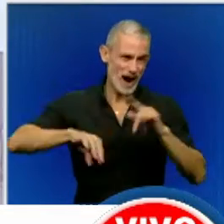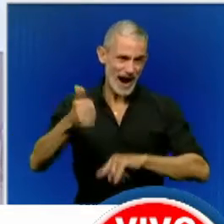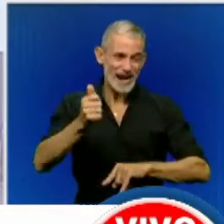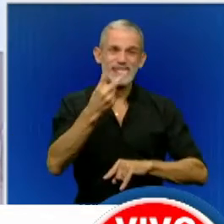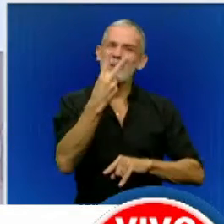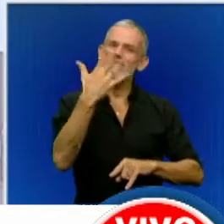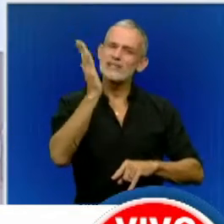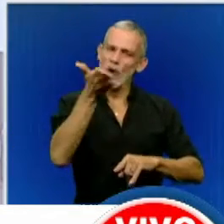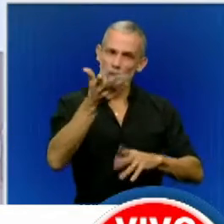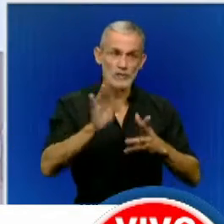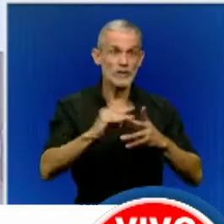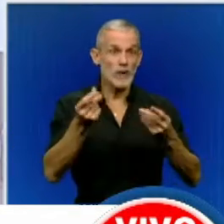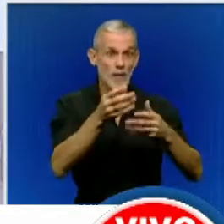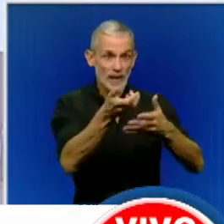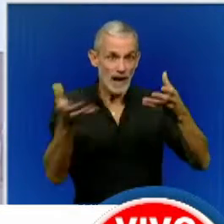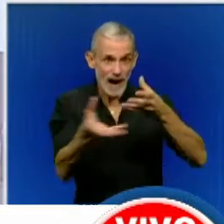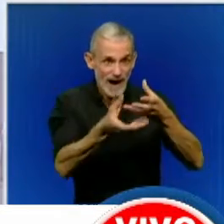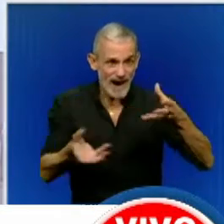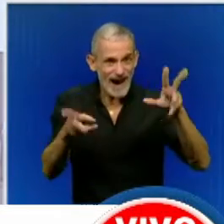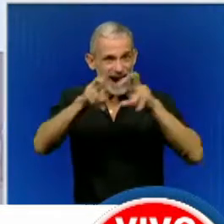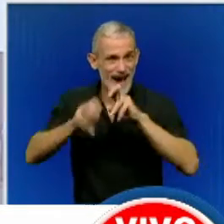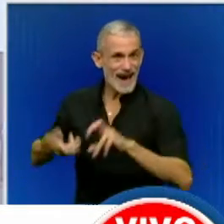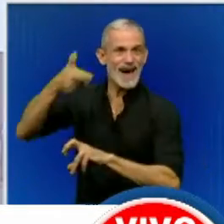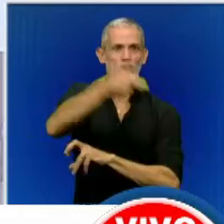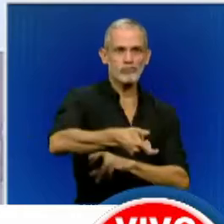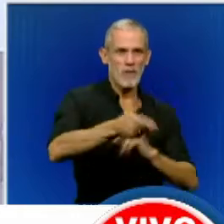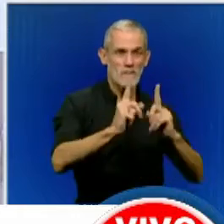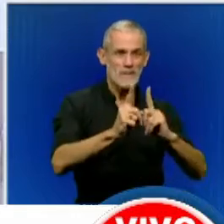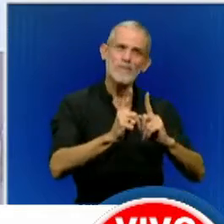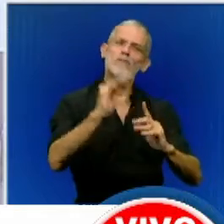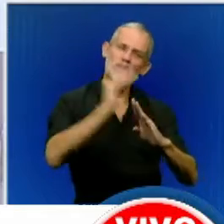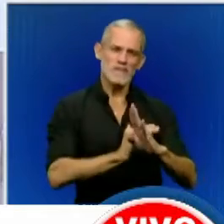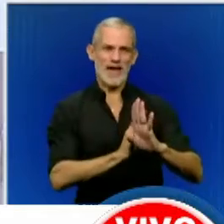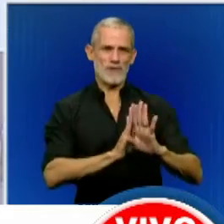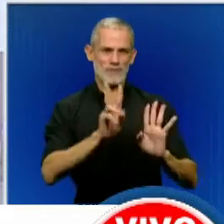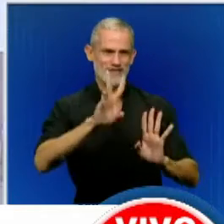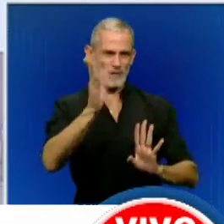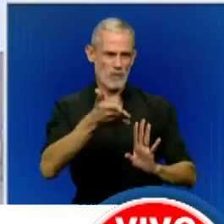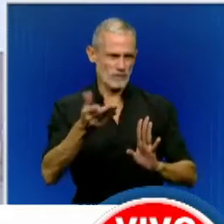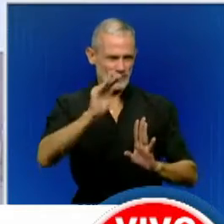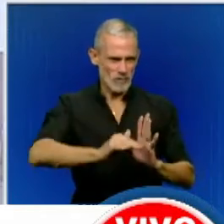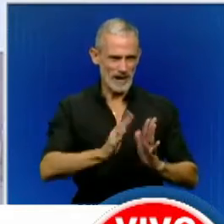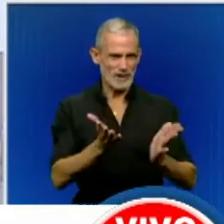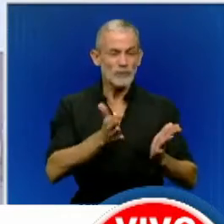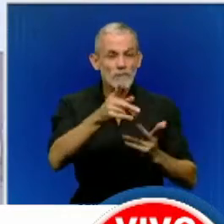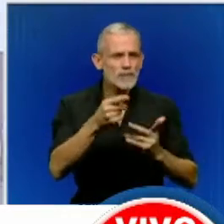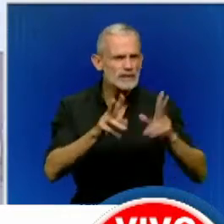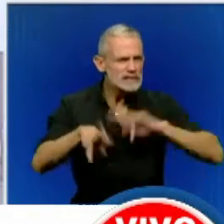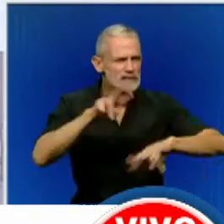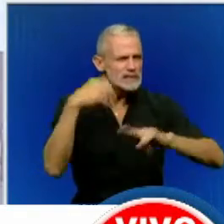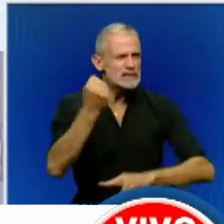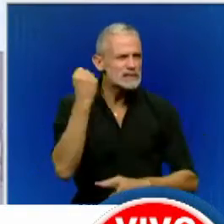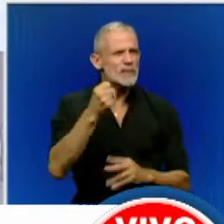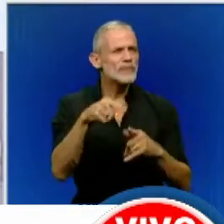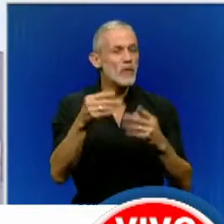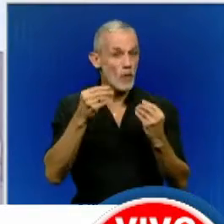para las utilidades reinvertidas. Y en esto tenemos que ser claros porque lo que se buscaba, lo que se